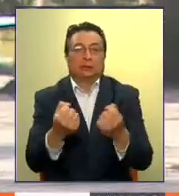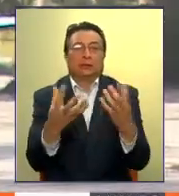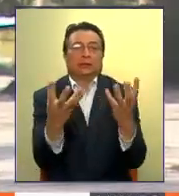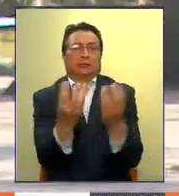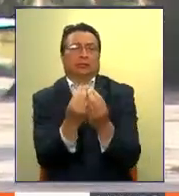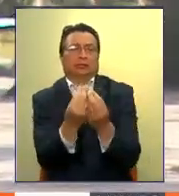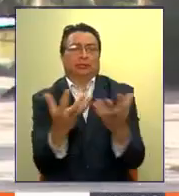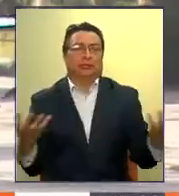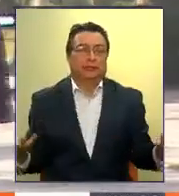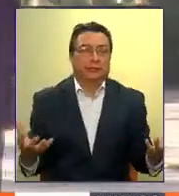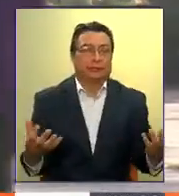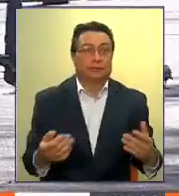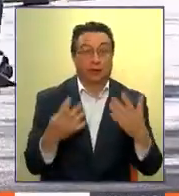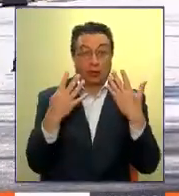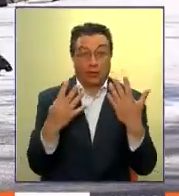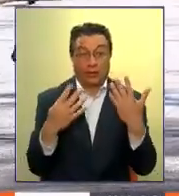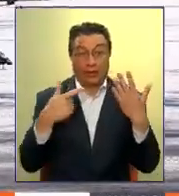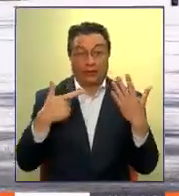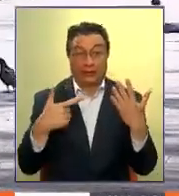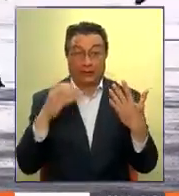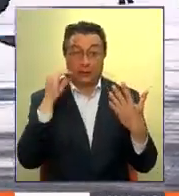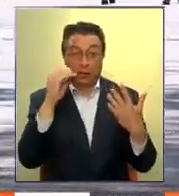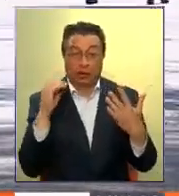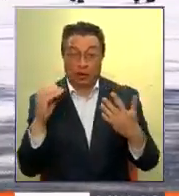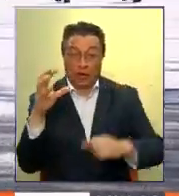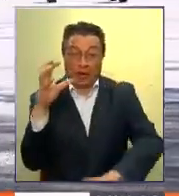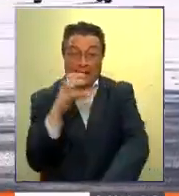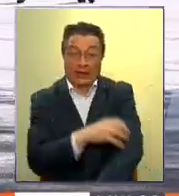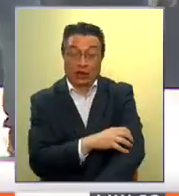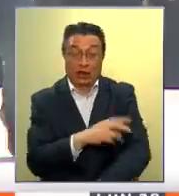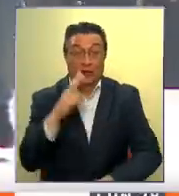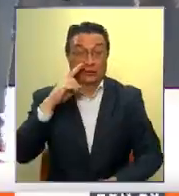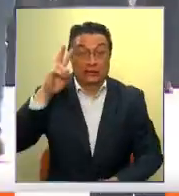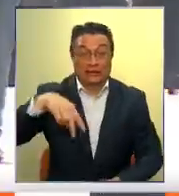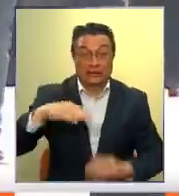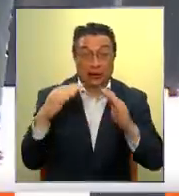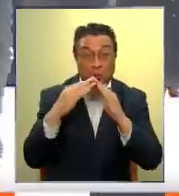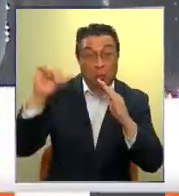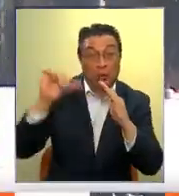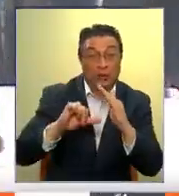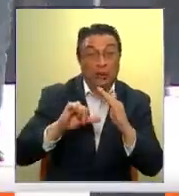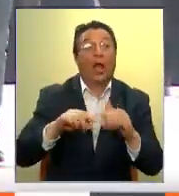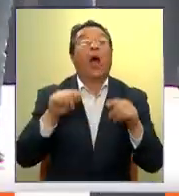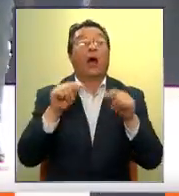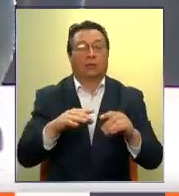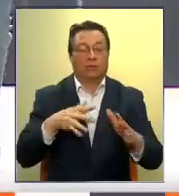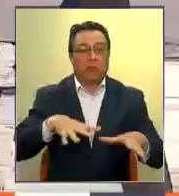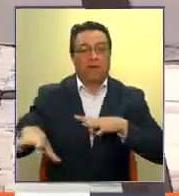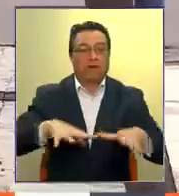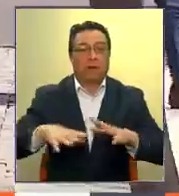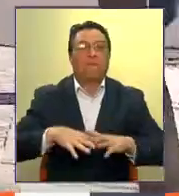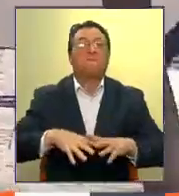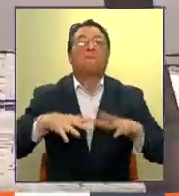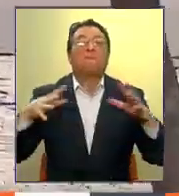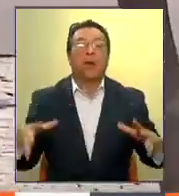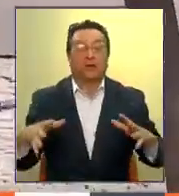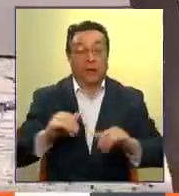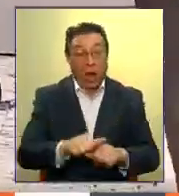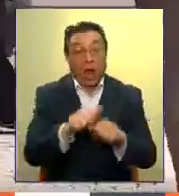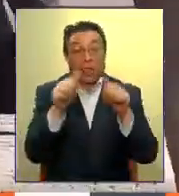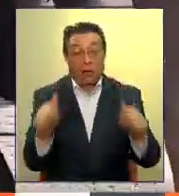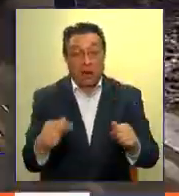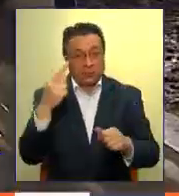porque con el 97% de la región fuera de cuarentena la movilidad aumentará en la capital considere además el